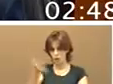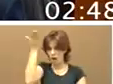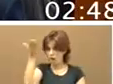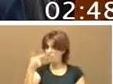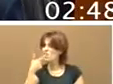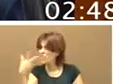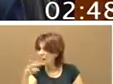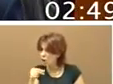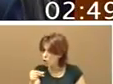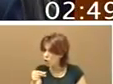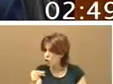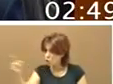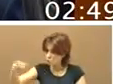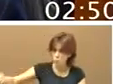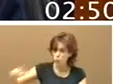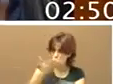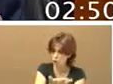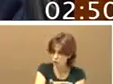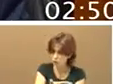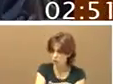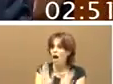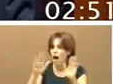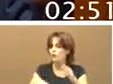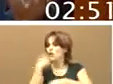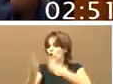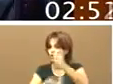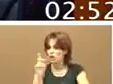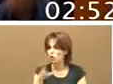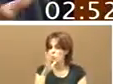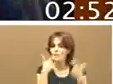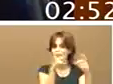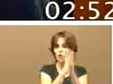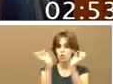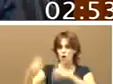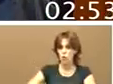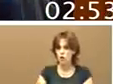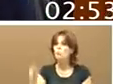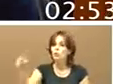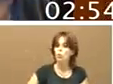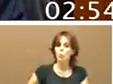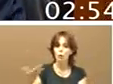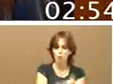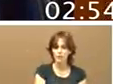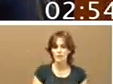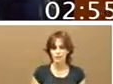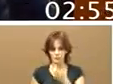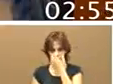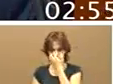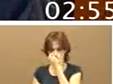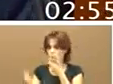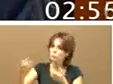pero como pero lo propusieron no lo subieron porque no llegaron a acuerdo con el sector pero lo propusieron lo